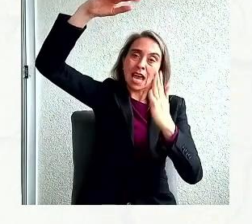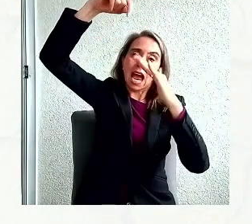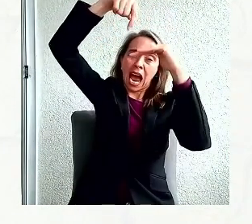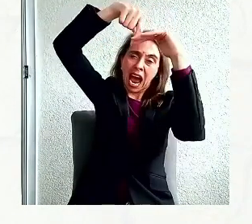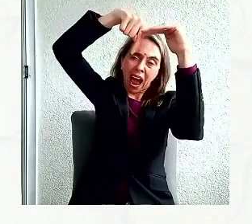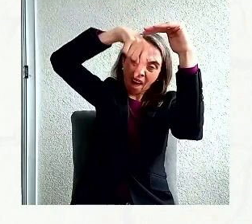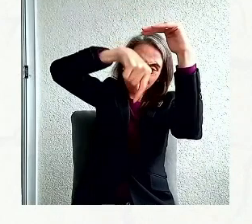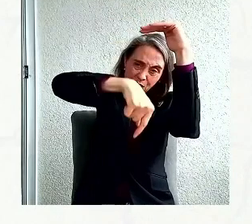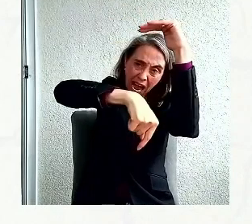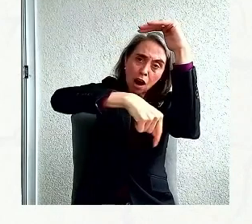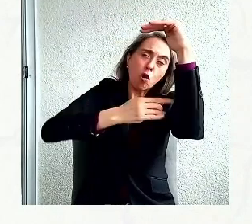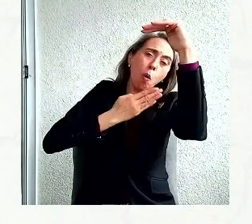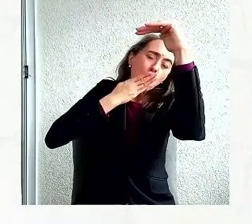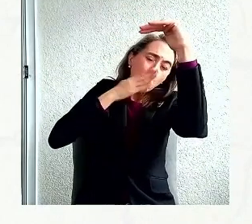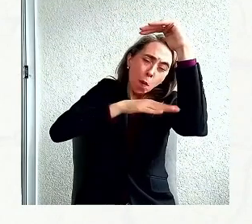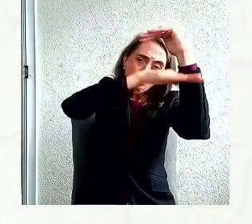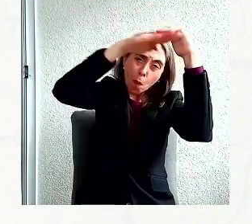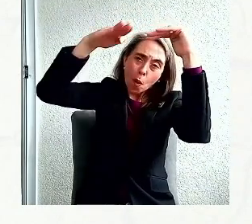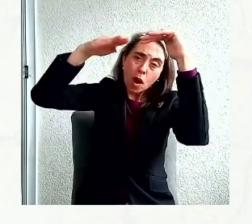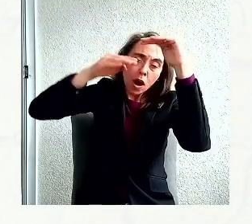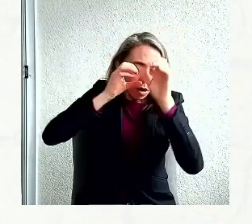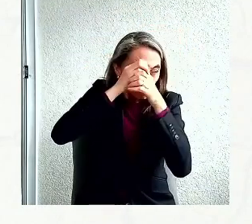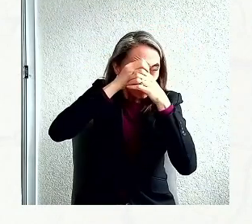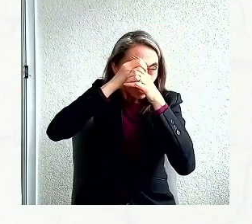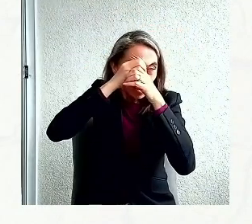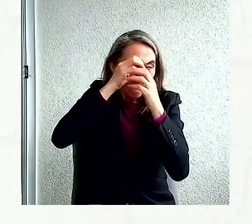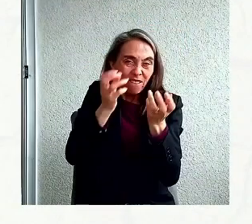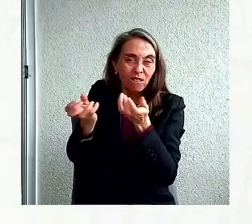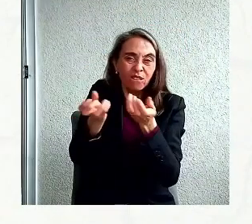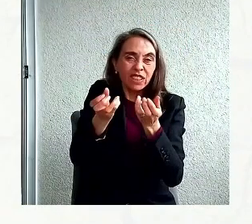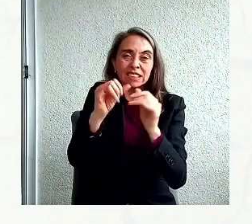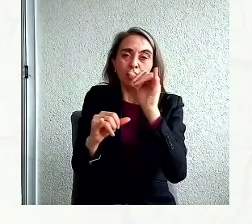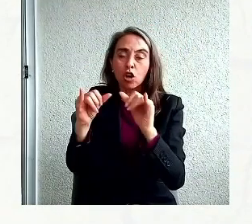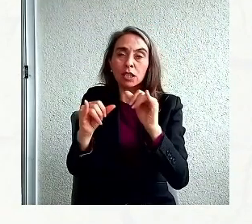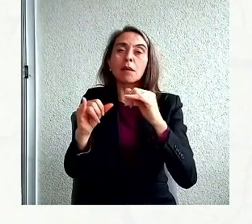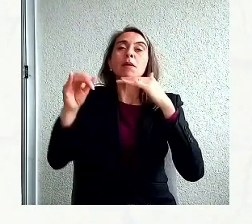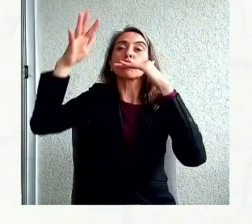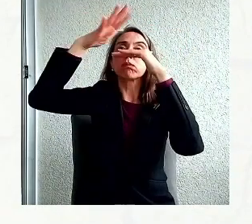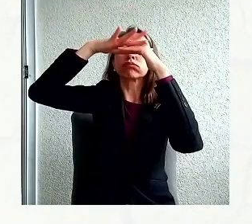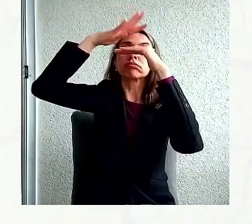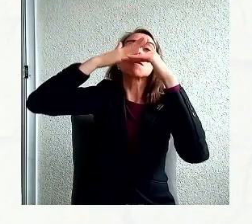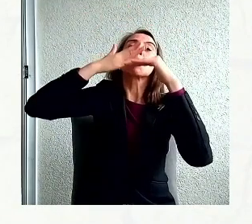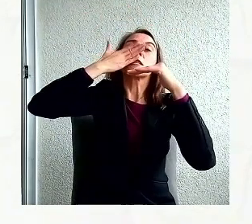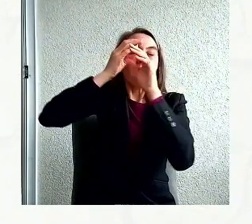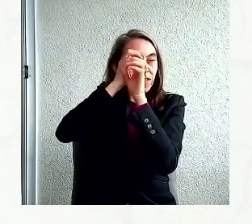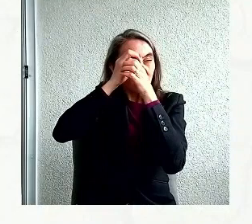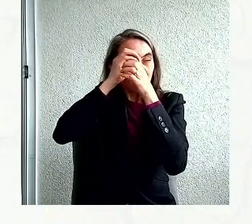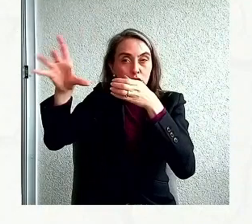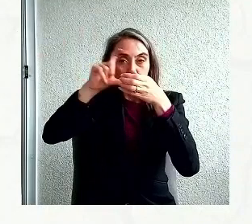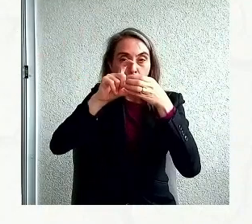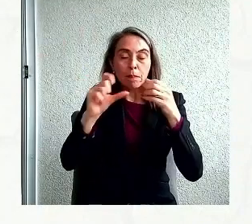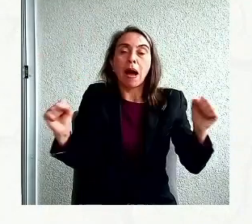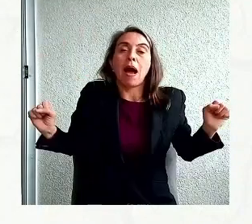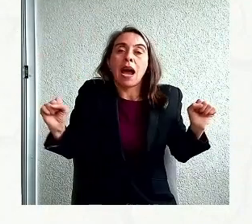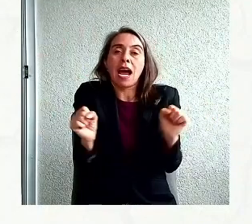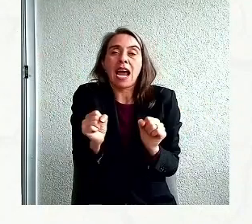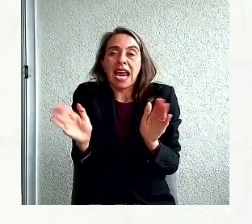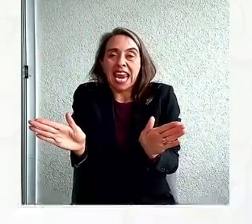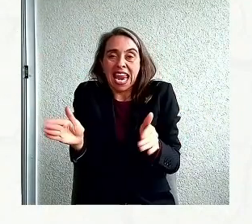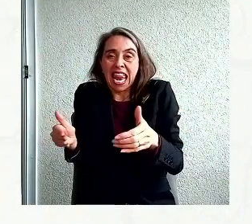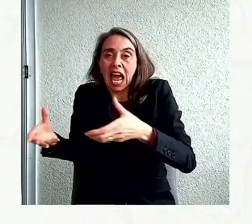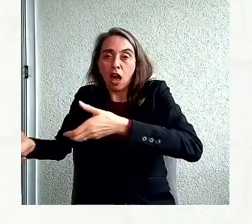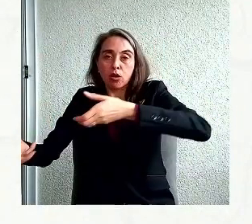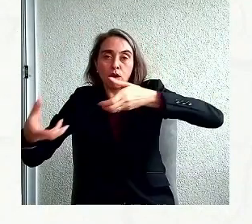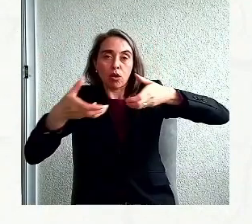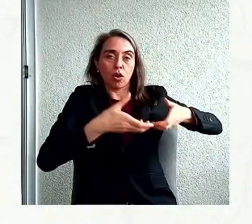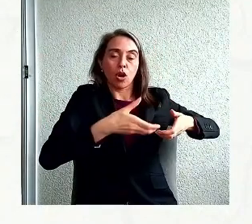cadena de frío se transportan posteriormente al laboratorio de química, ¿cierto?, a las distintas partes del laboratorio del Centro de Tecnologías Ambientales